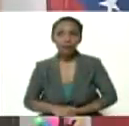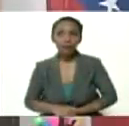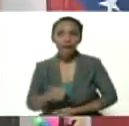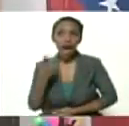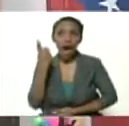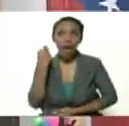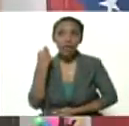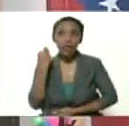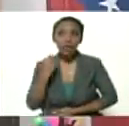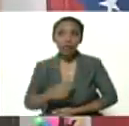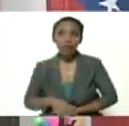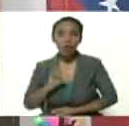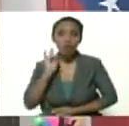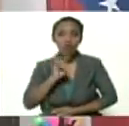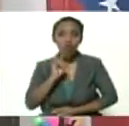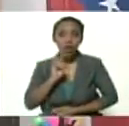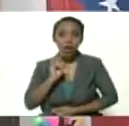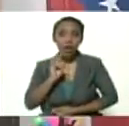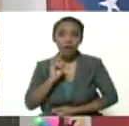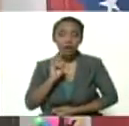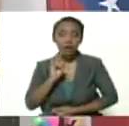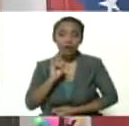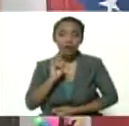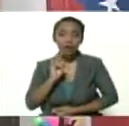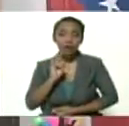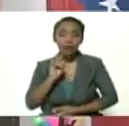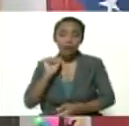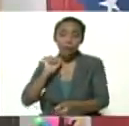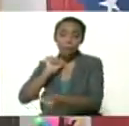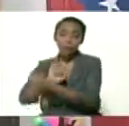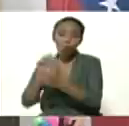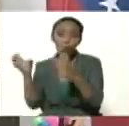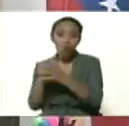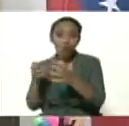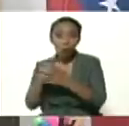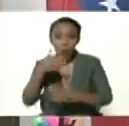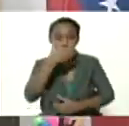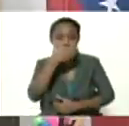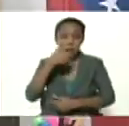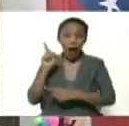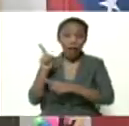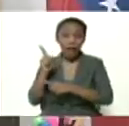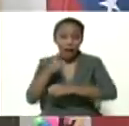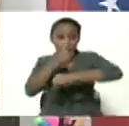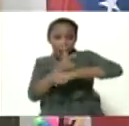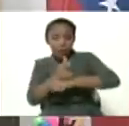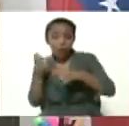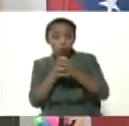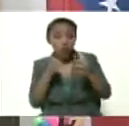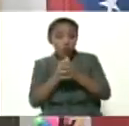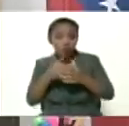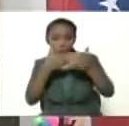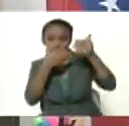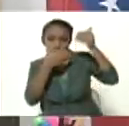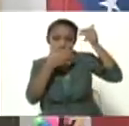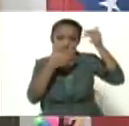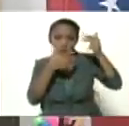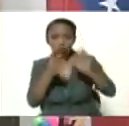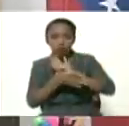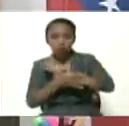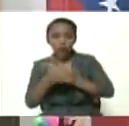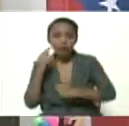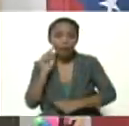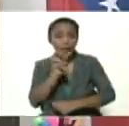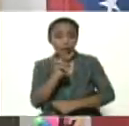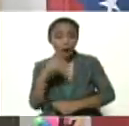ayer lunes capturan a este grupo terrorista, estas armas que iban para este grupo terrorista. Ahí